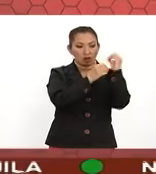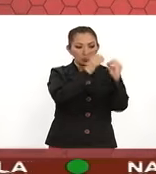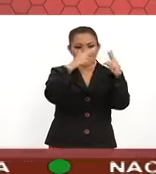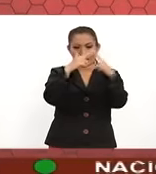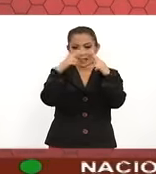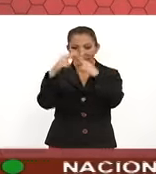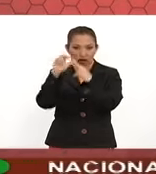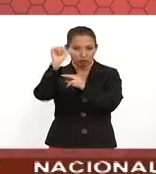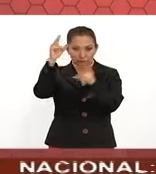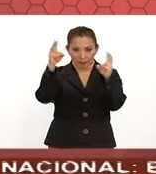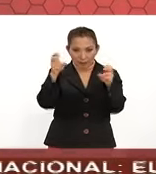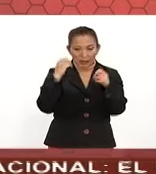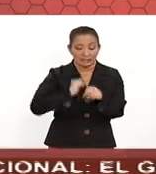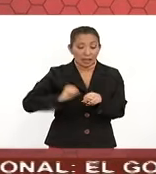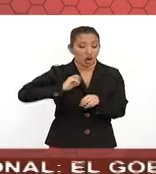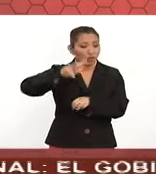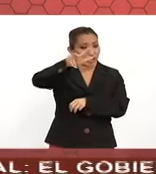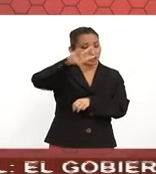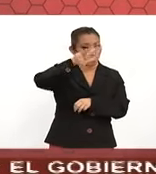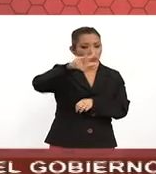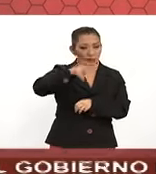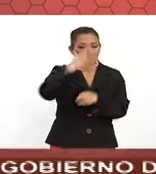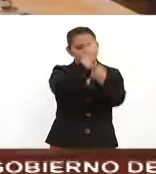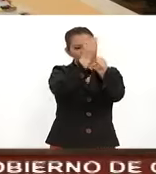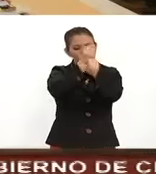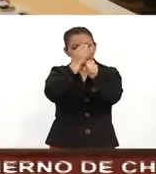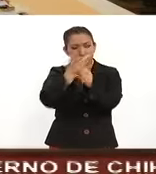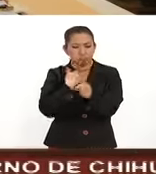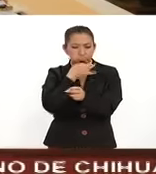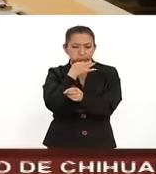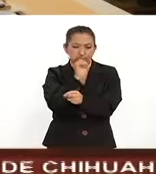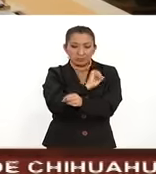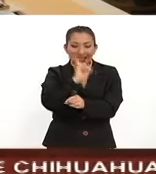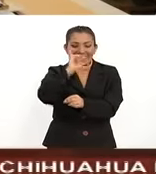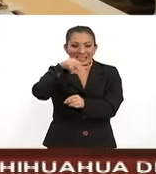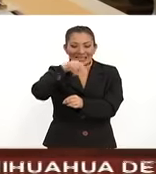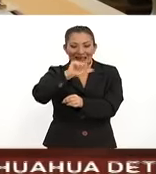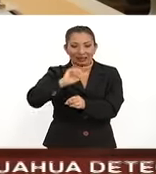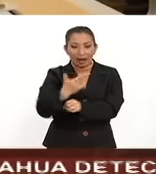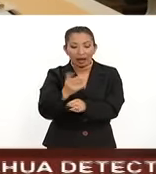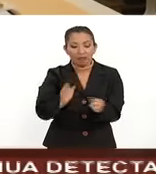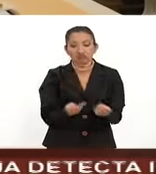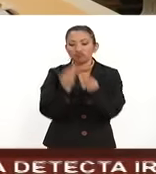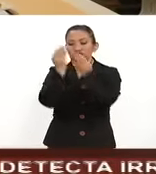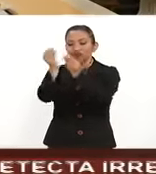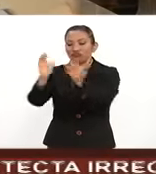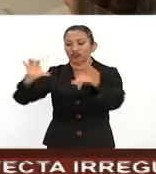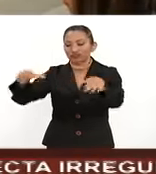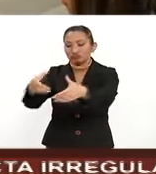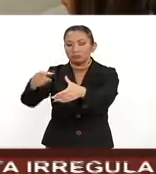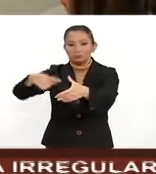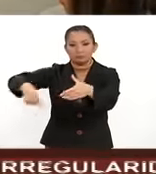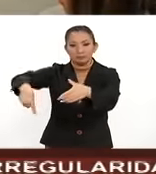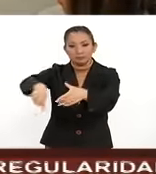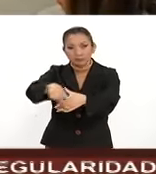religiosas, en otros temas, del siglo XVIII fueron restauradas por especialistas del INAH y devueltas a la comunidad